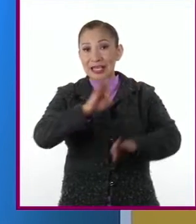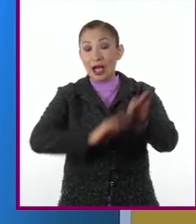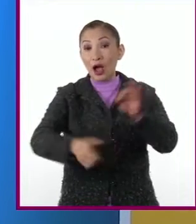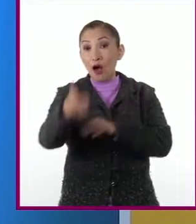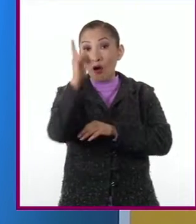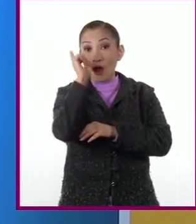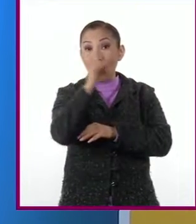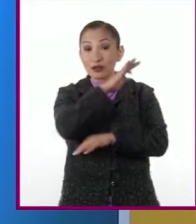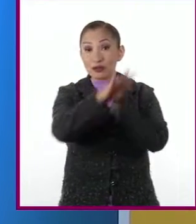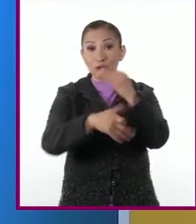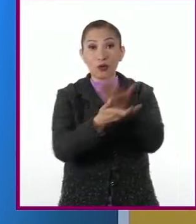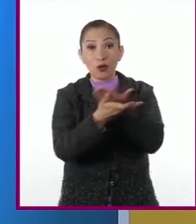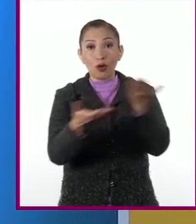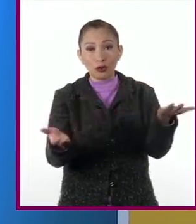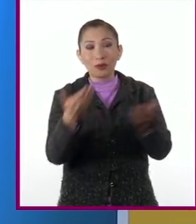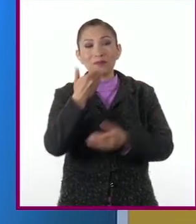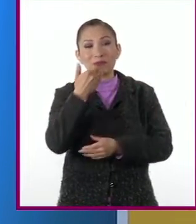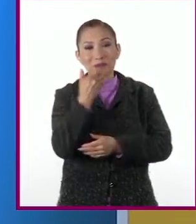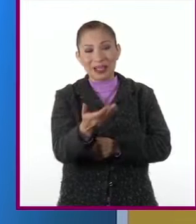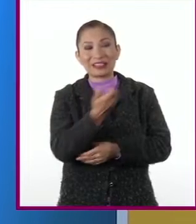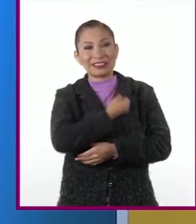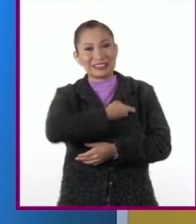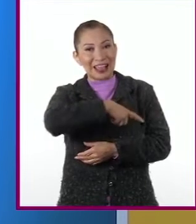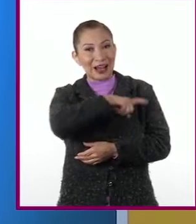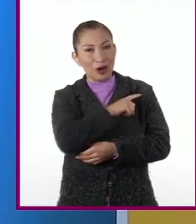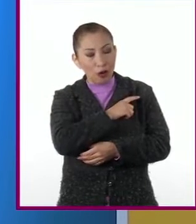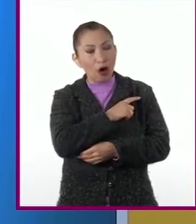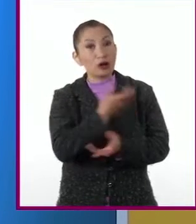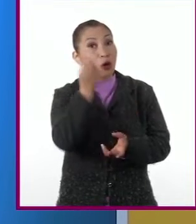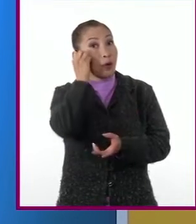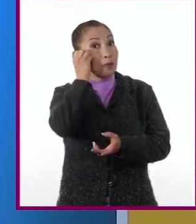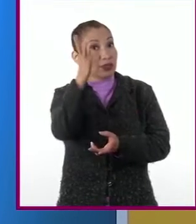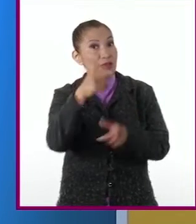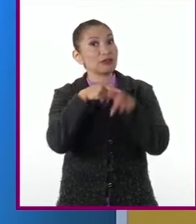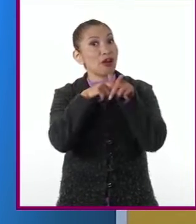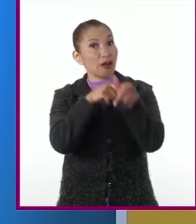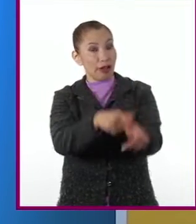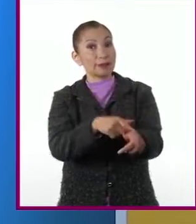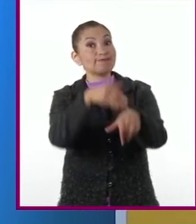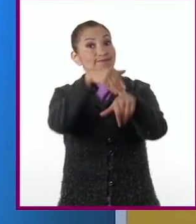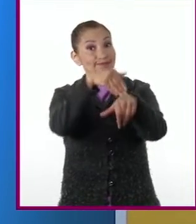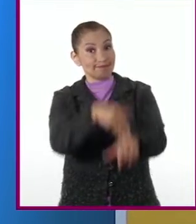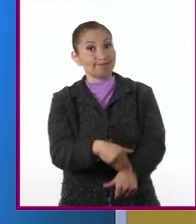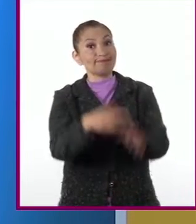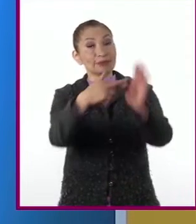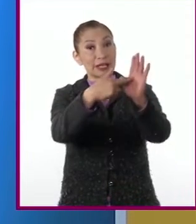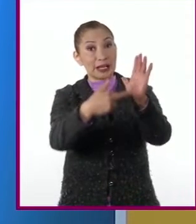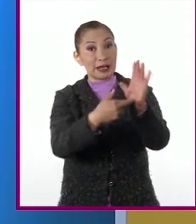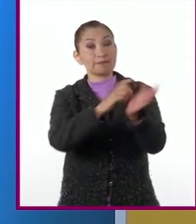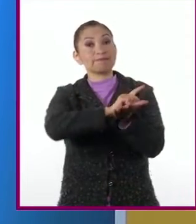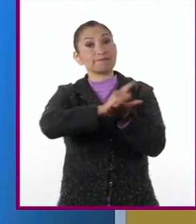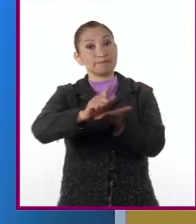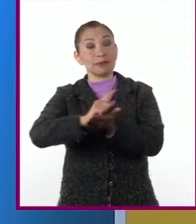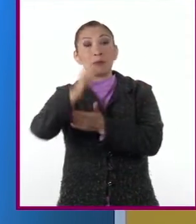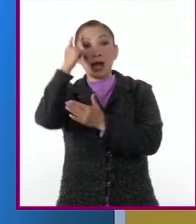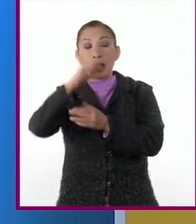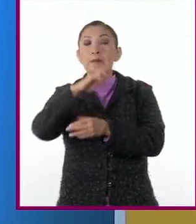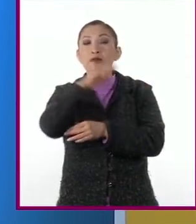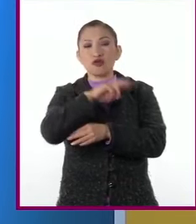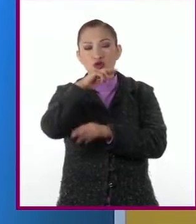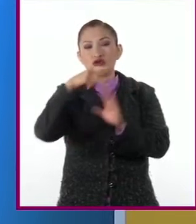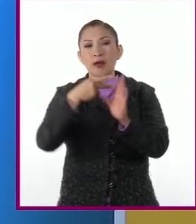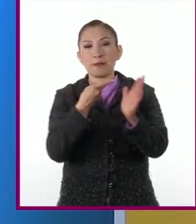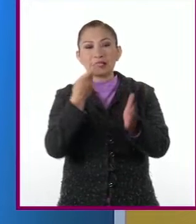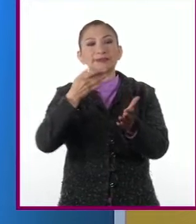deseando que todos ustedes se encuentren bien de salud, sin olvidar seguir tomando las medidas de sanidad para que pronto estemos